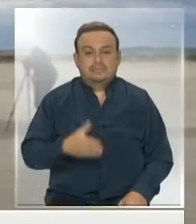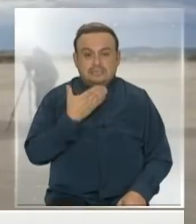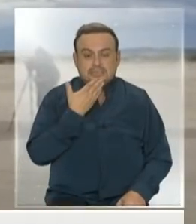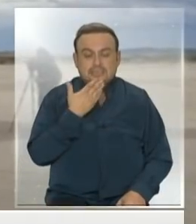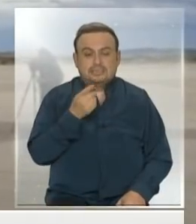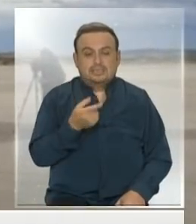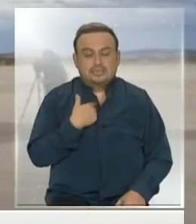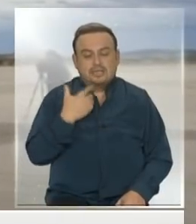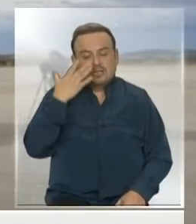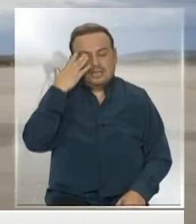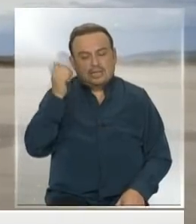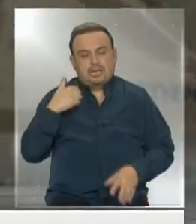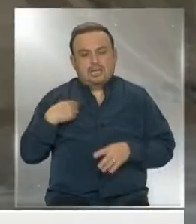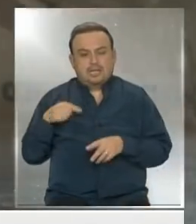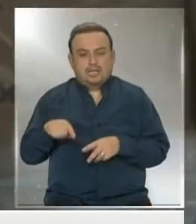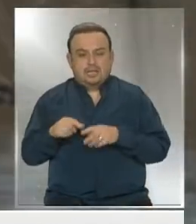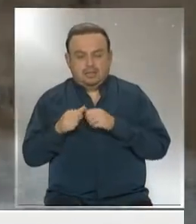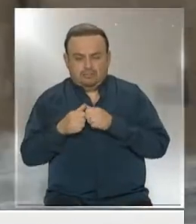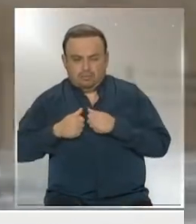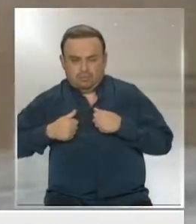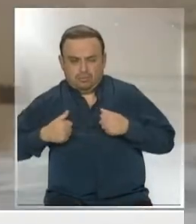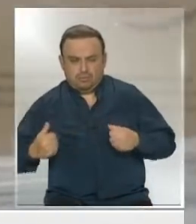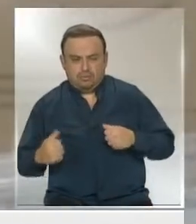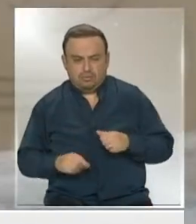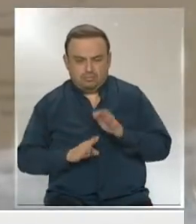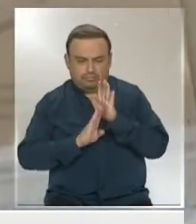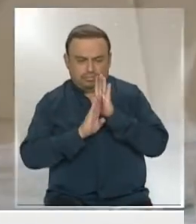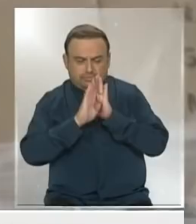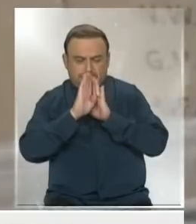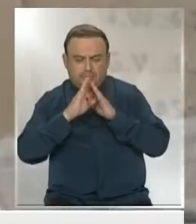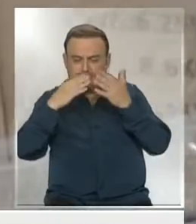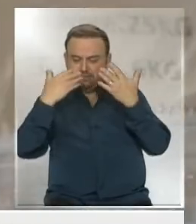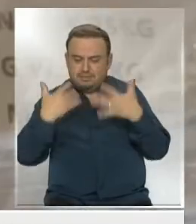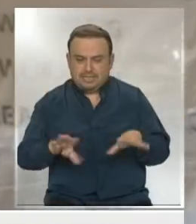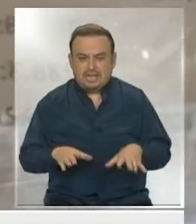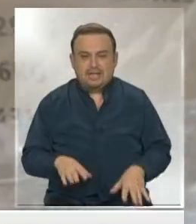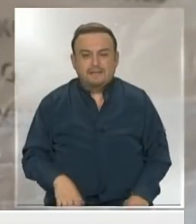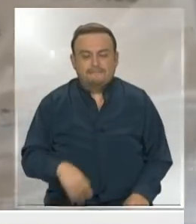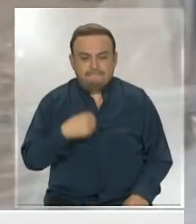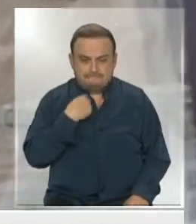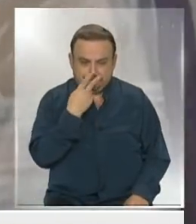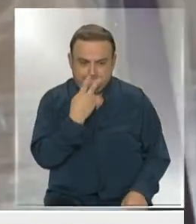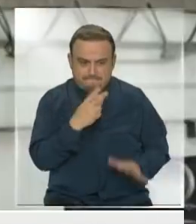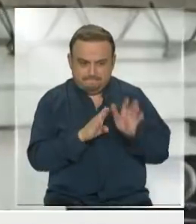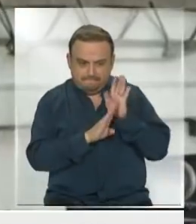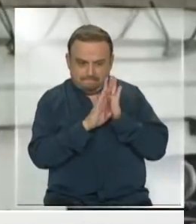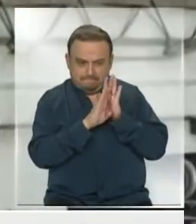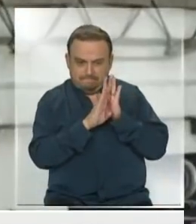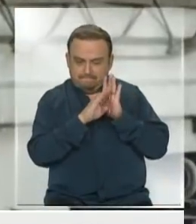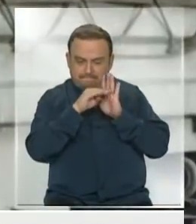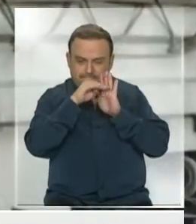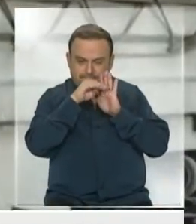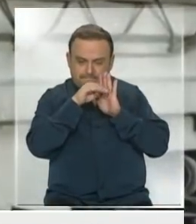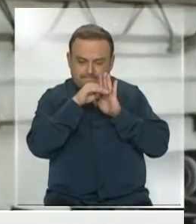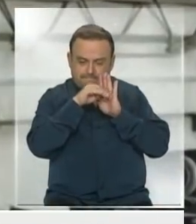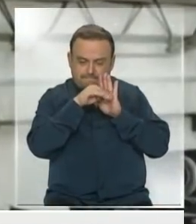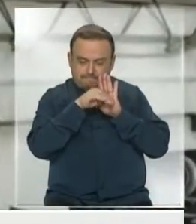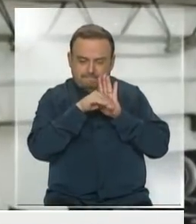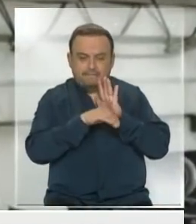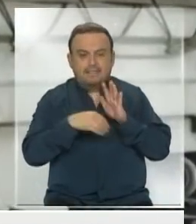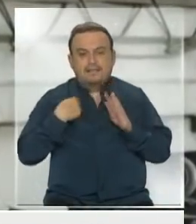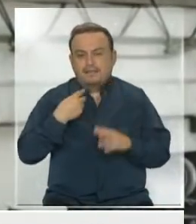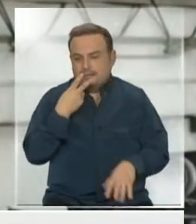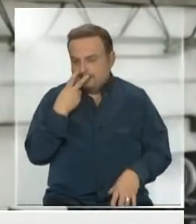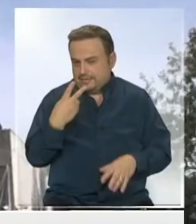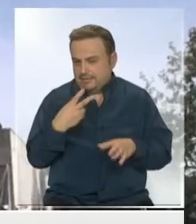sí creen las autoridades sanitarias es que el pic de contagios ya está empezando a quedar atrás y que en esa disminución se